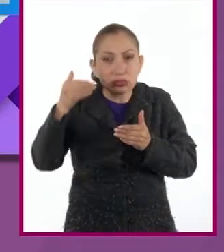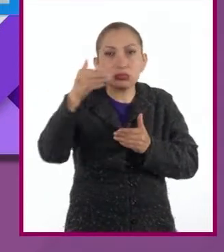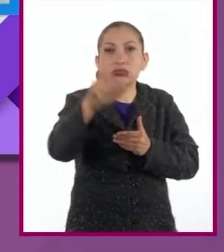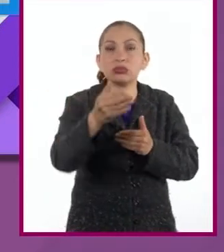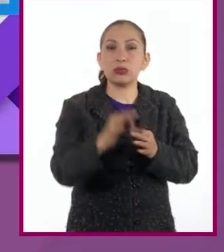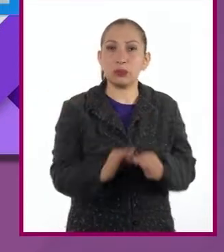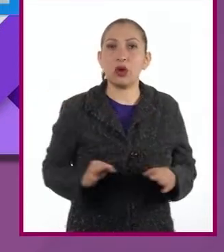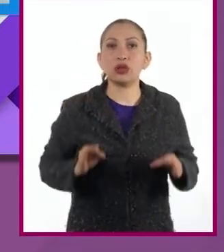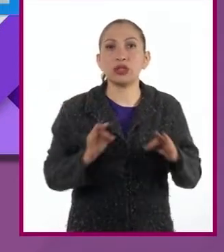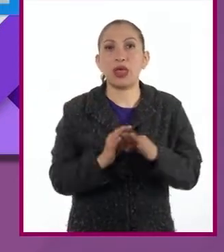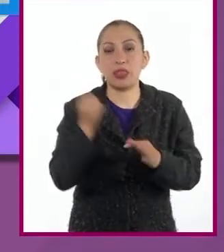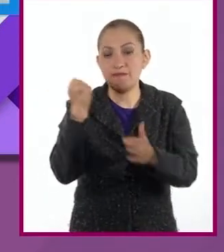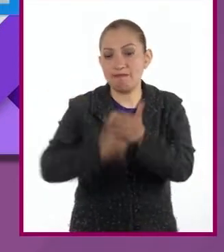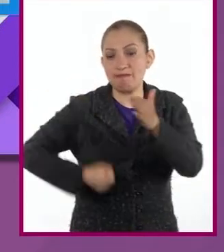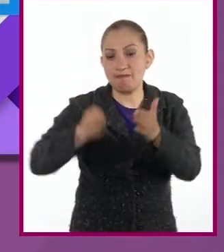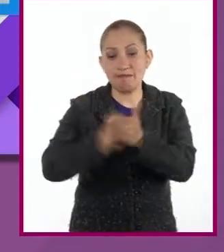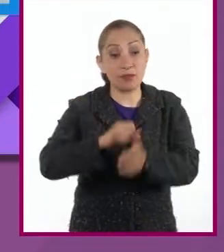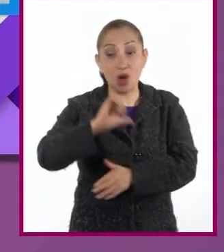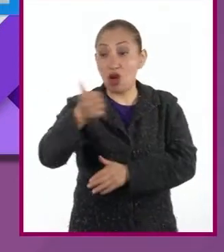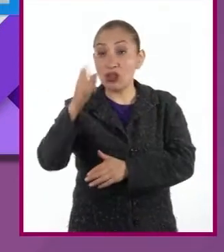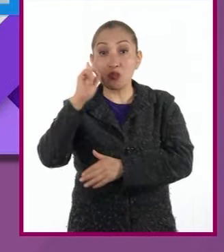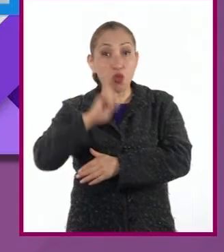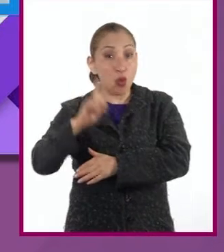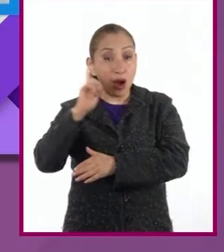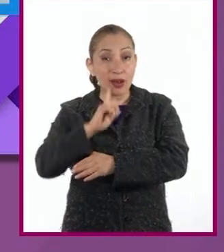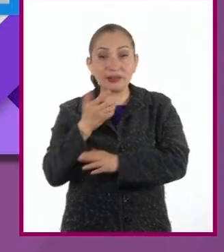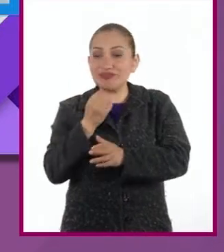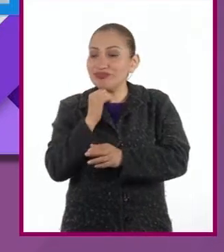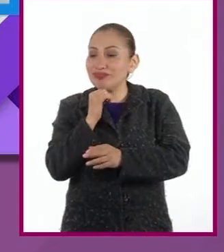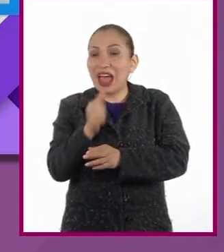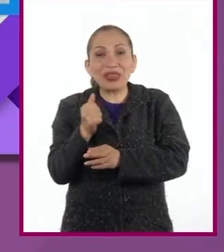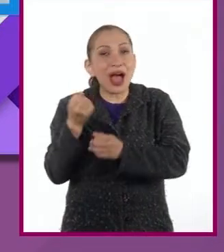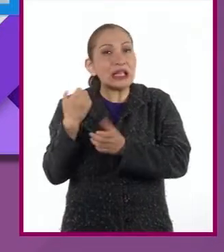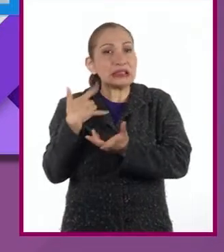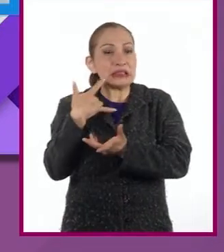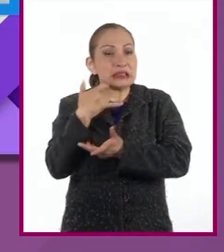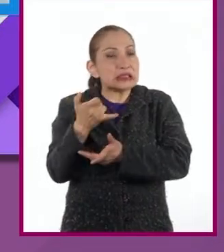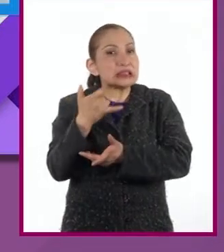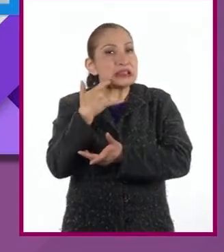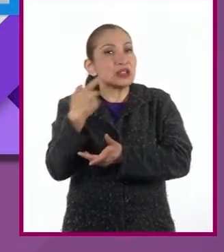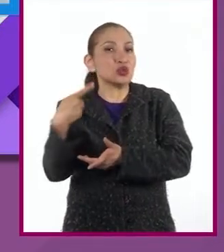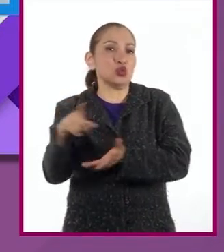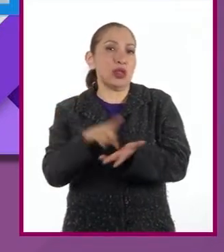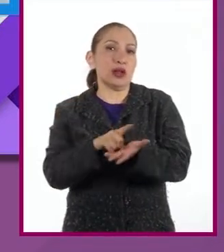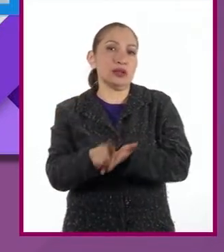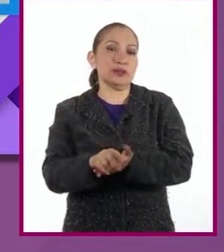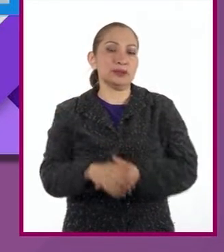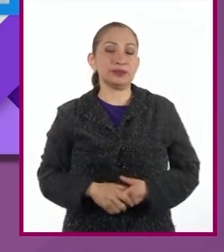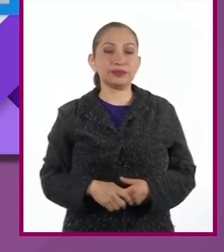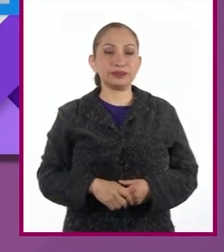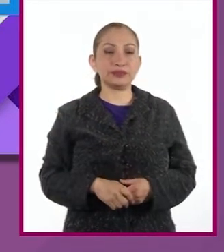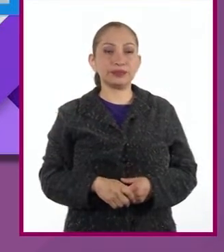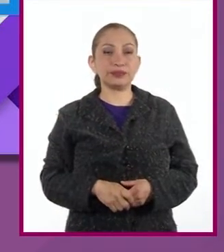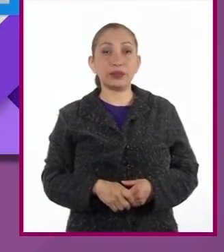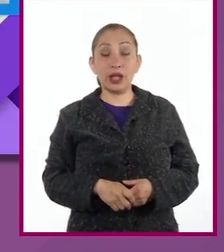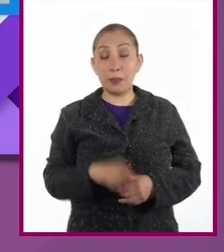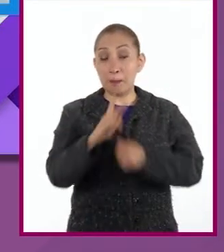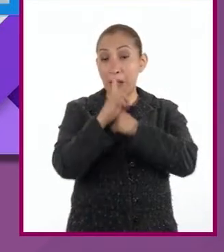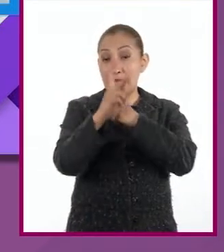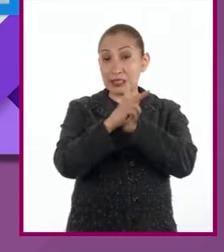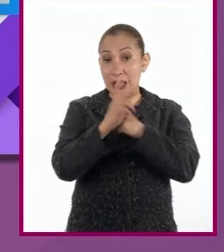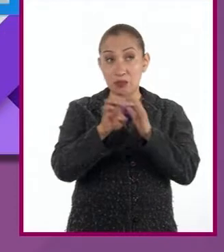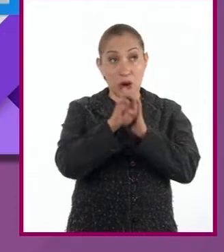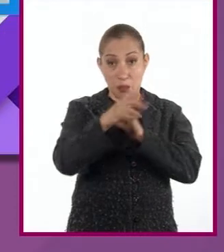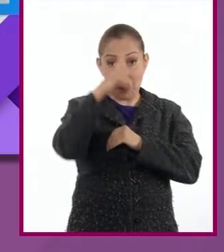grande, tal vez las demás mujeres no hubieran luchado por sus derechos. En países como el